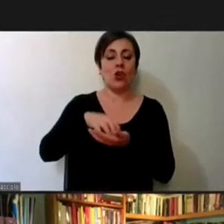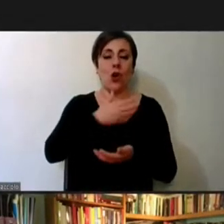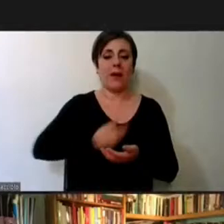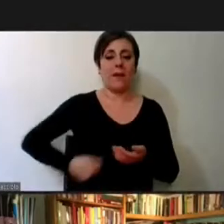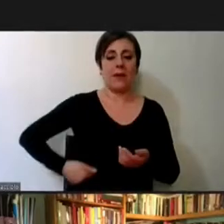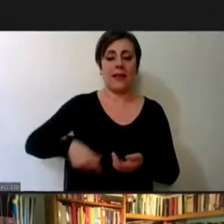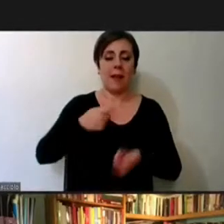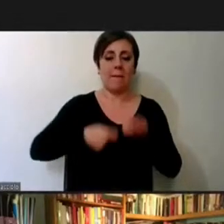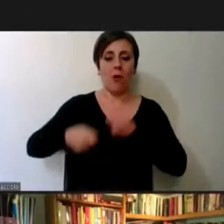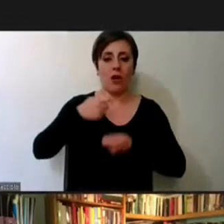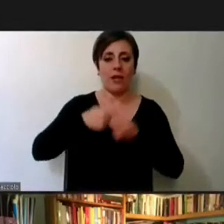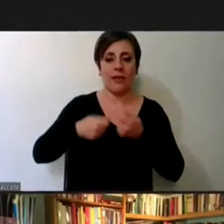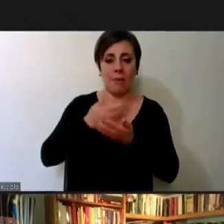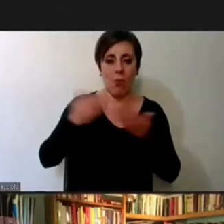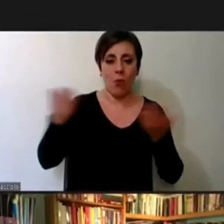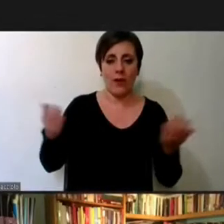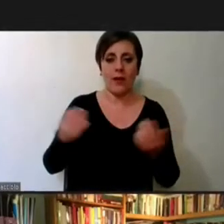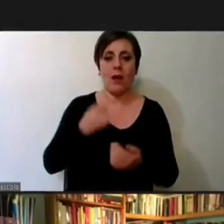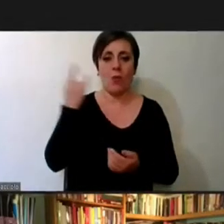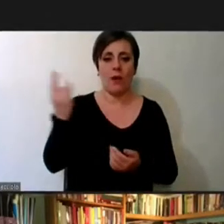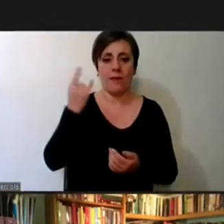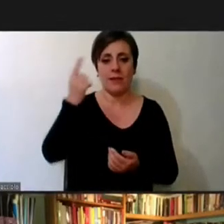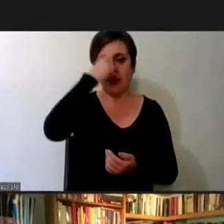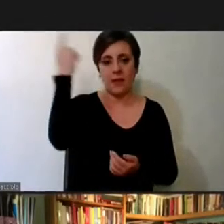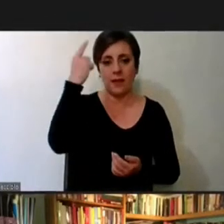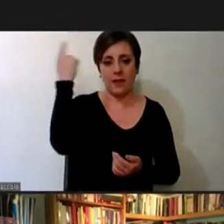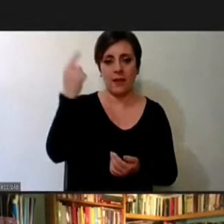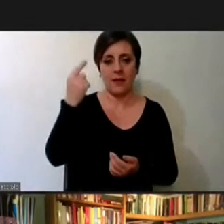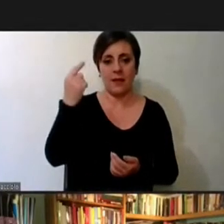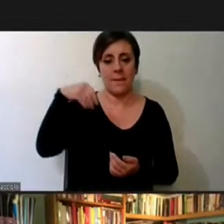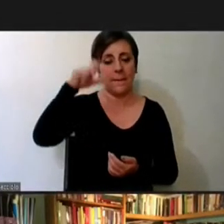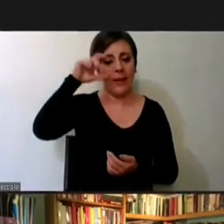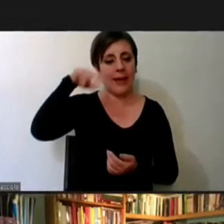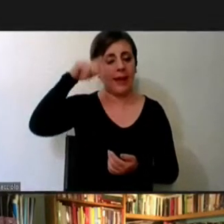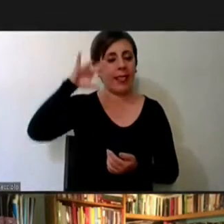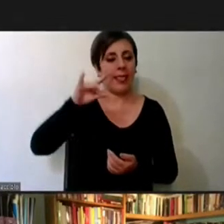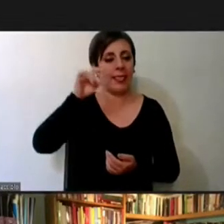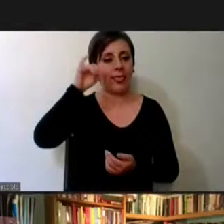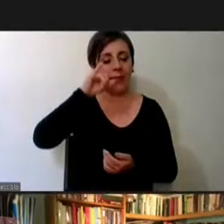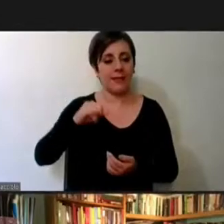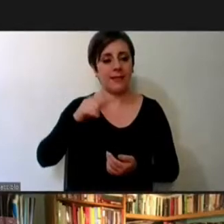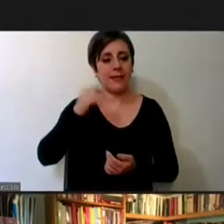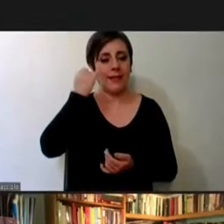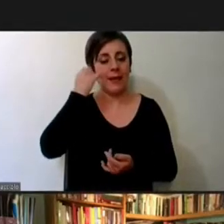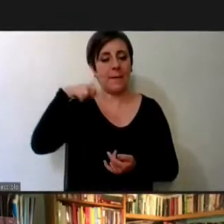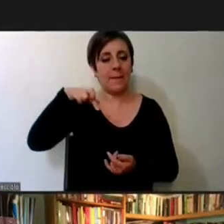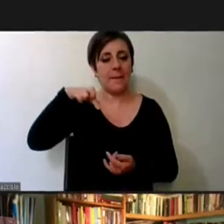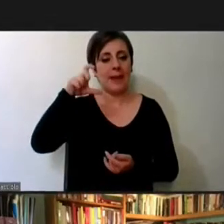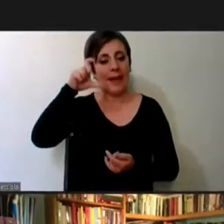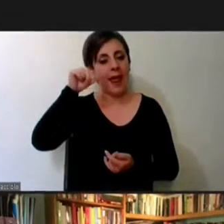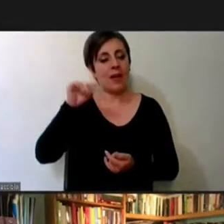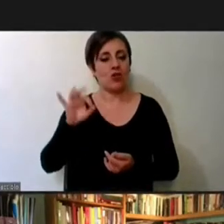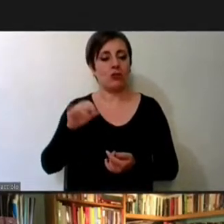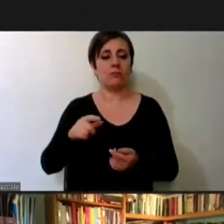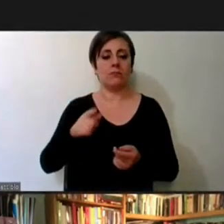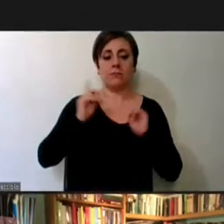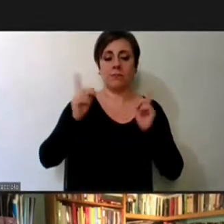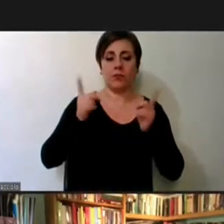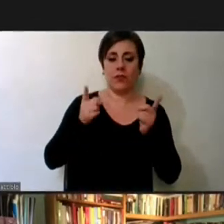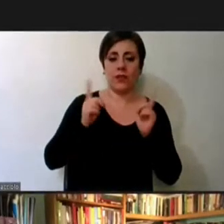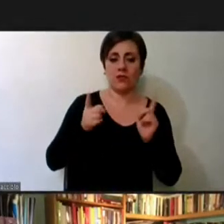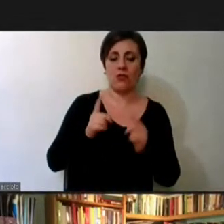y Administración Pública de la Universidad Internacional Menéndez y Pelayo. Es catedrático de Derecho Administrativo en la Universidad de